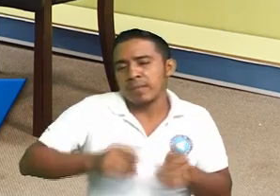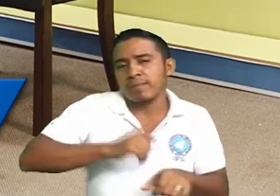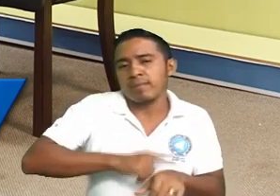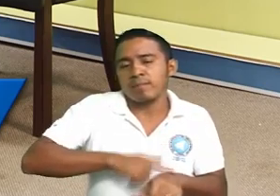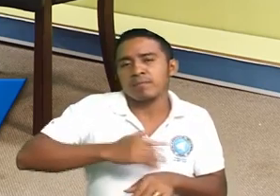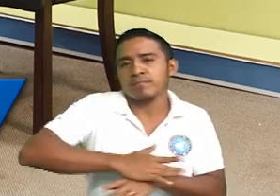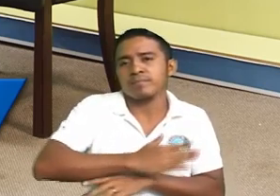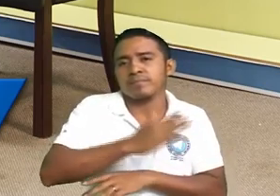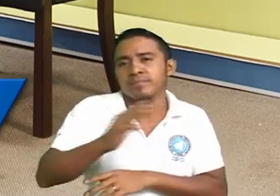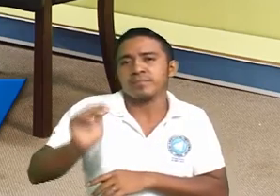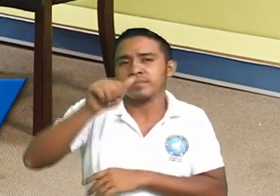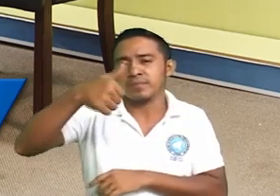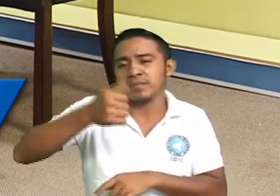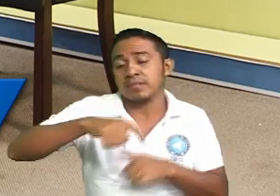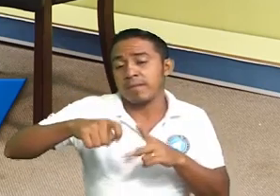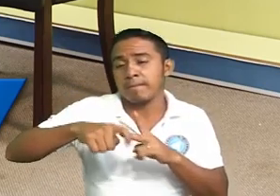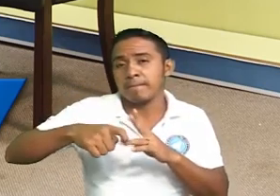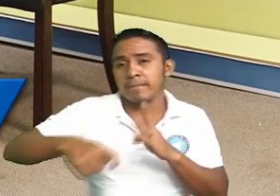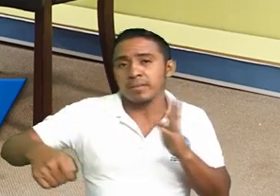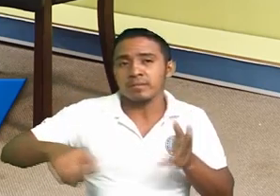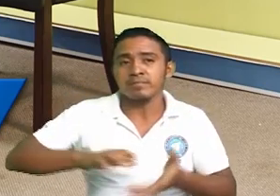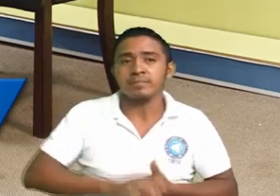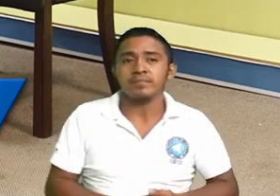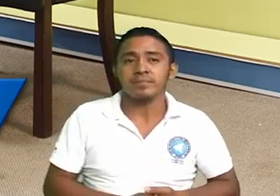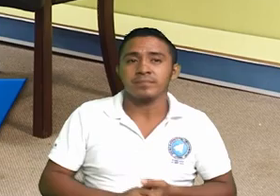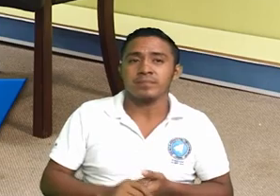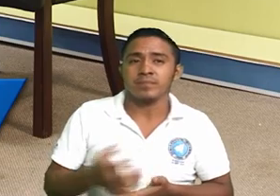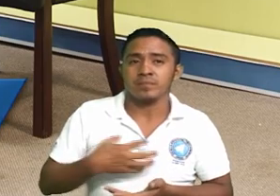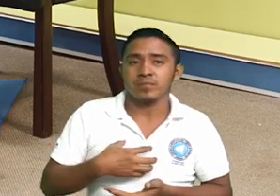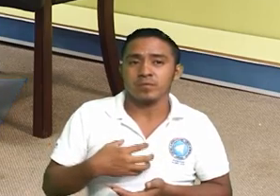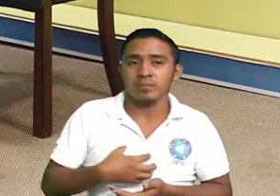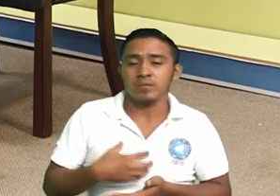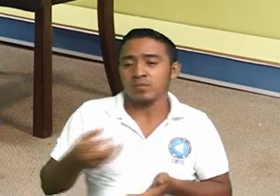dando su correspondiente leche